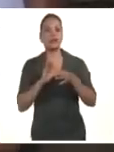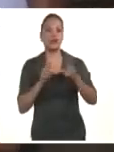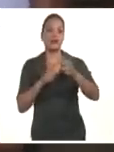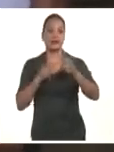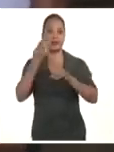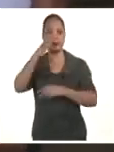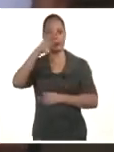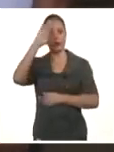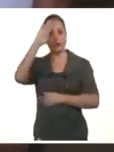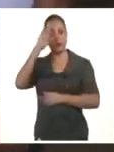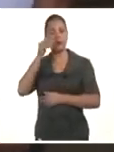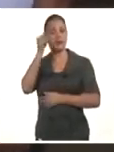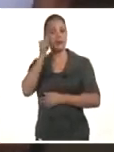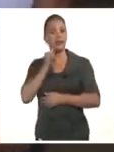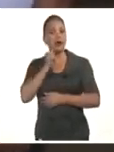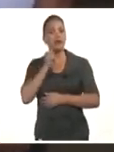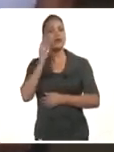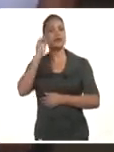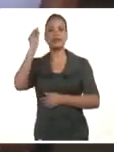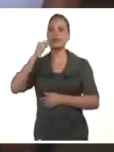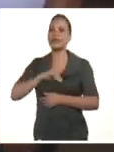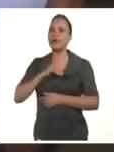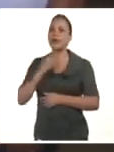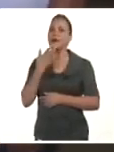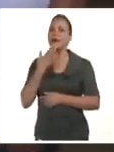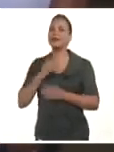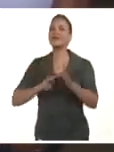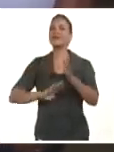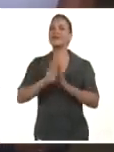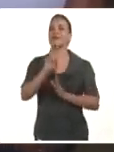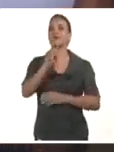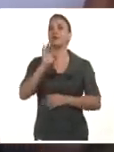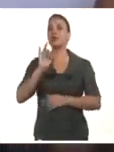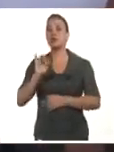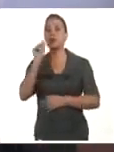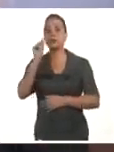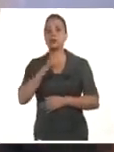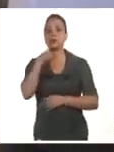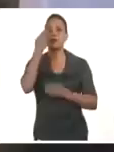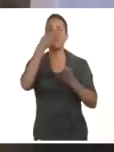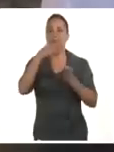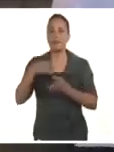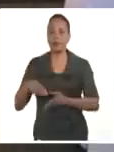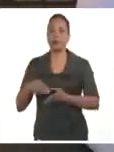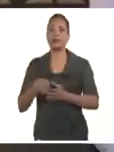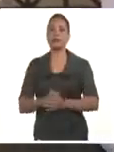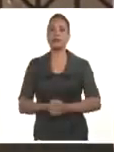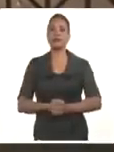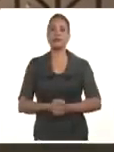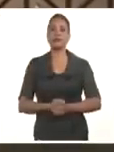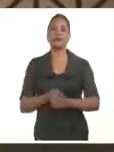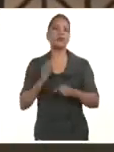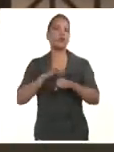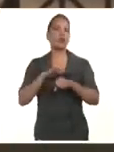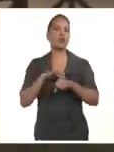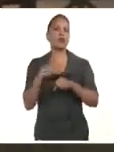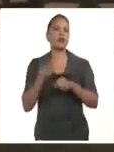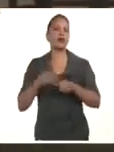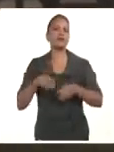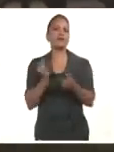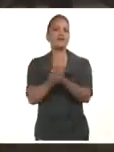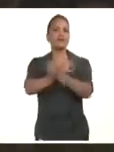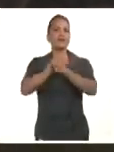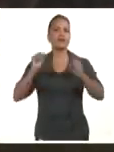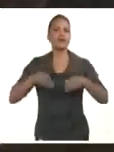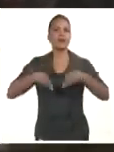estelar sabatina. Ya usted lo conoce, asciende a 27 lamentablemente el número de fallecidos a consecuencia de esta explosión